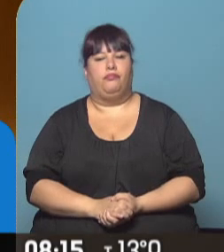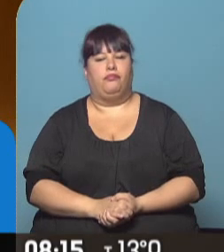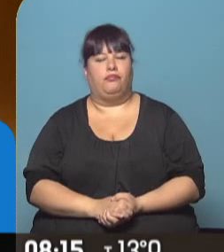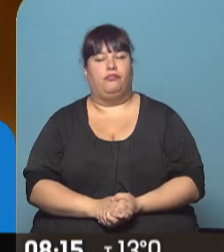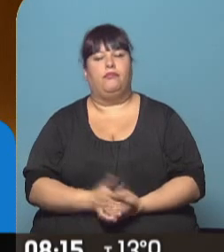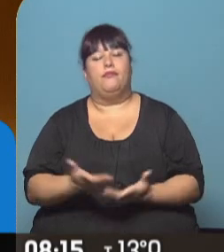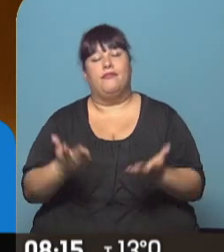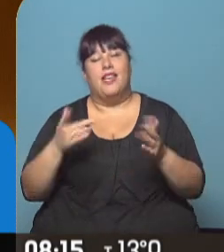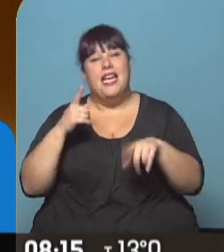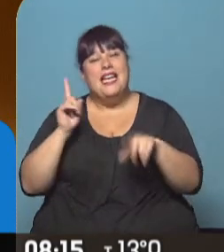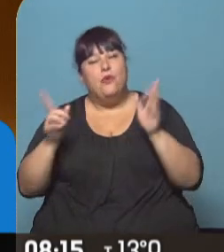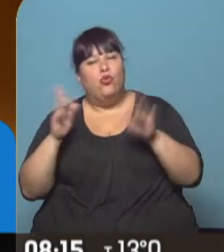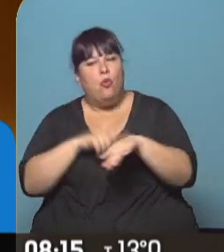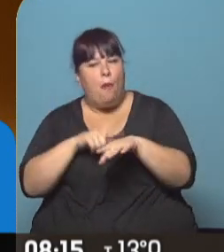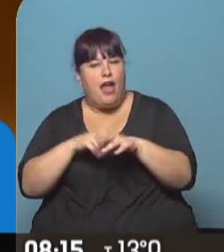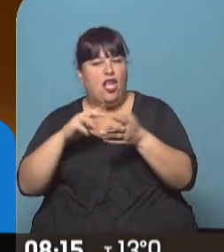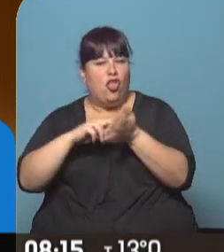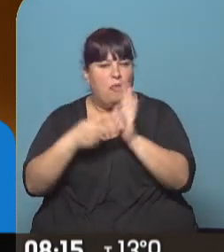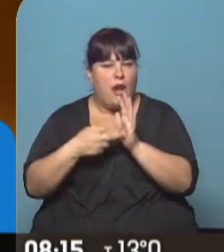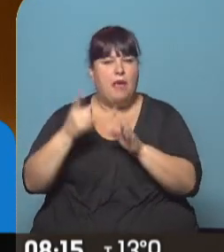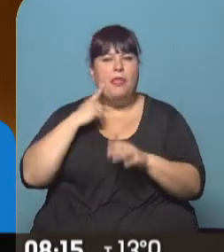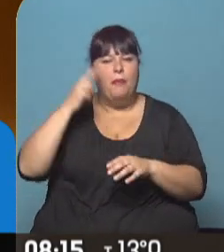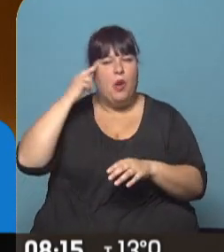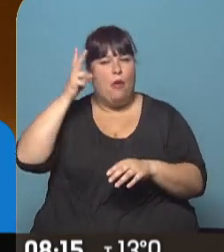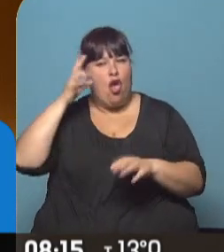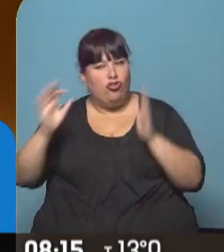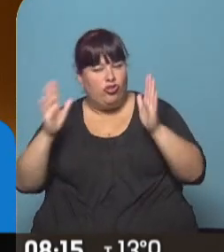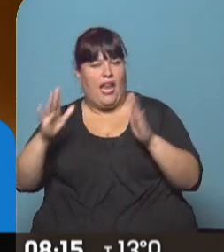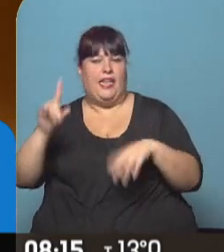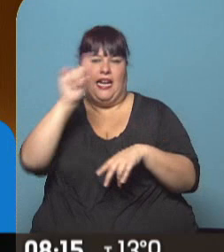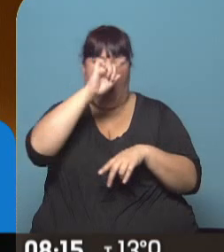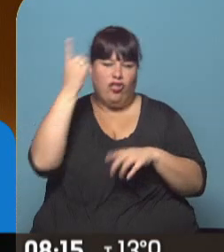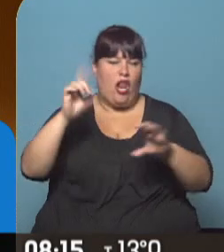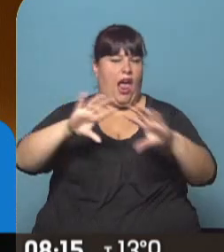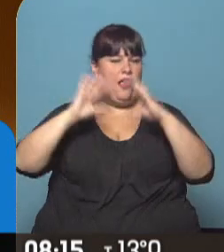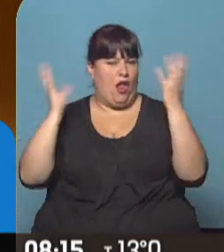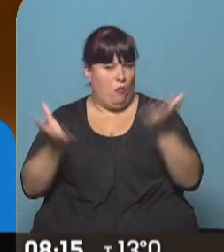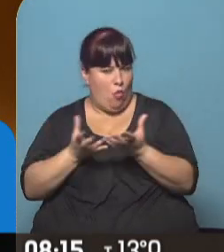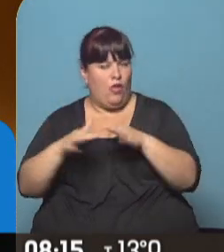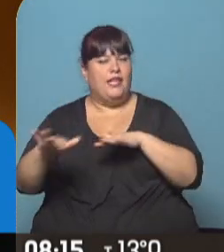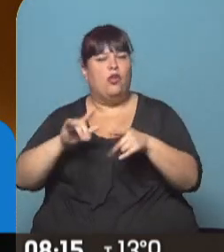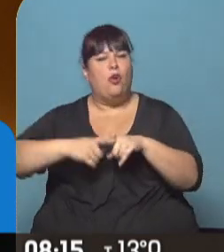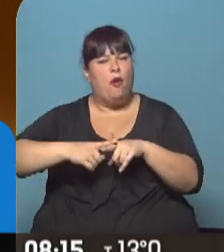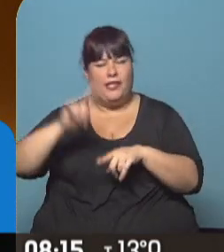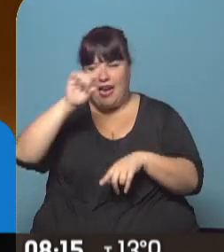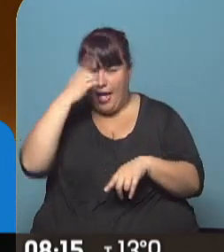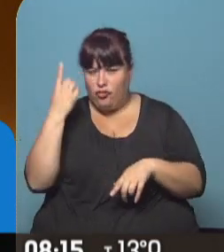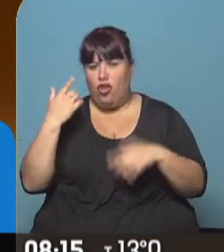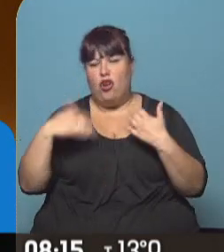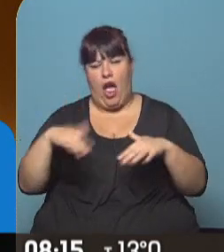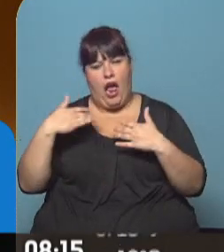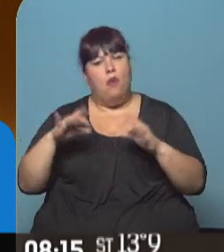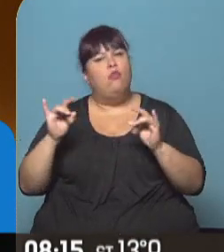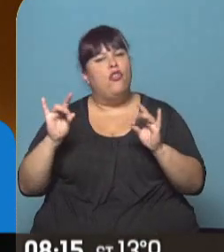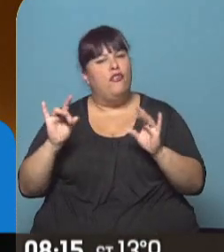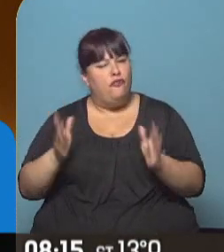en el medio de las dificultades que había durante el arca del 80 nacionales e internacionales un contexto político nacional era